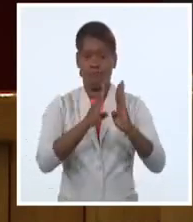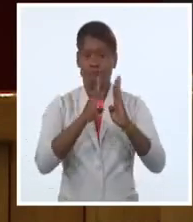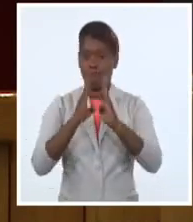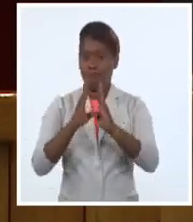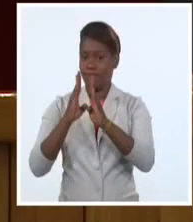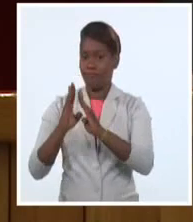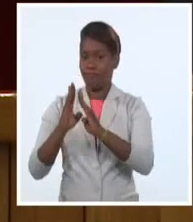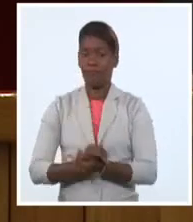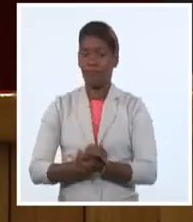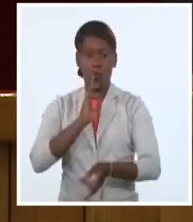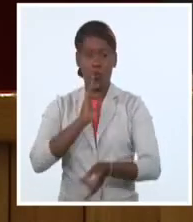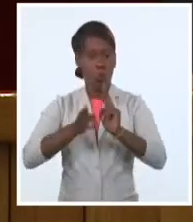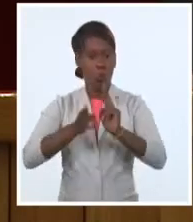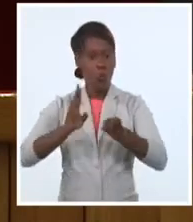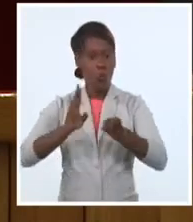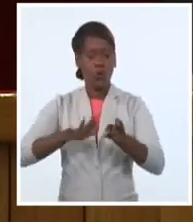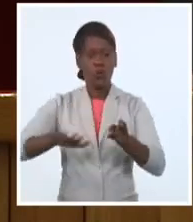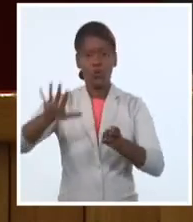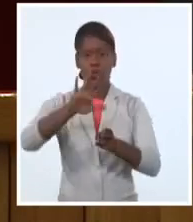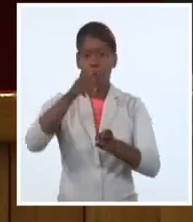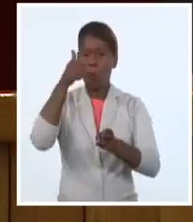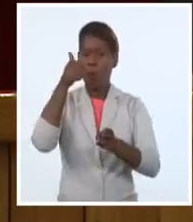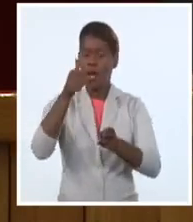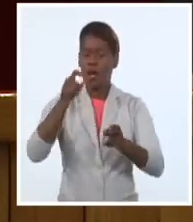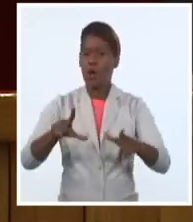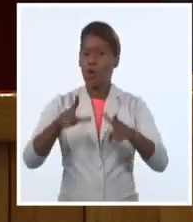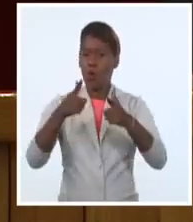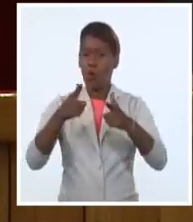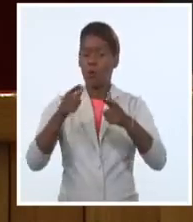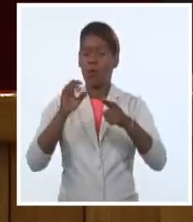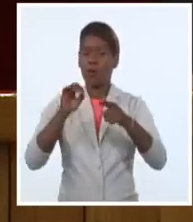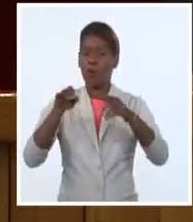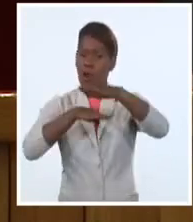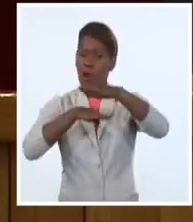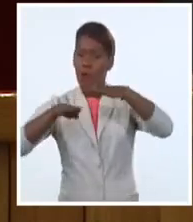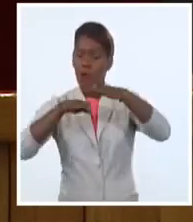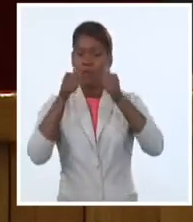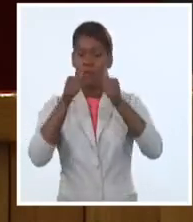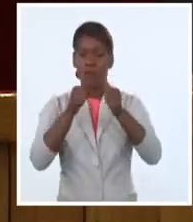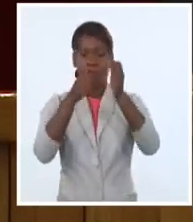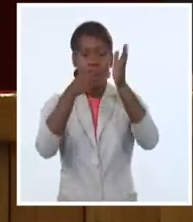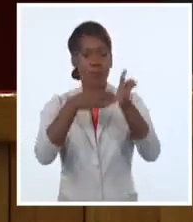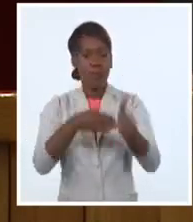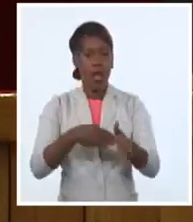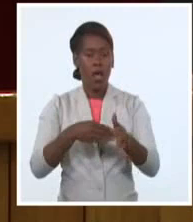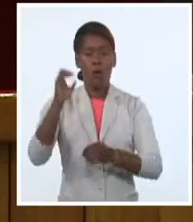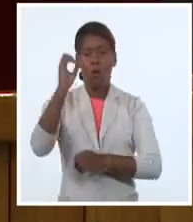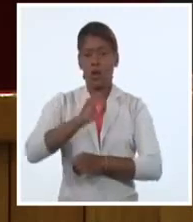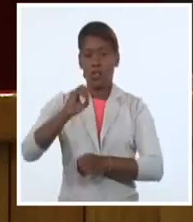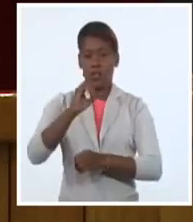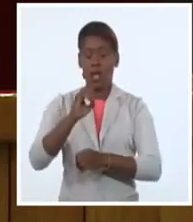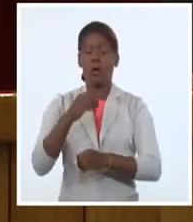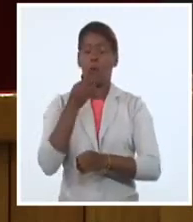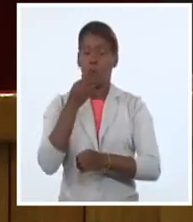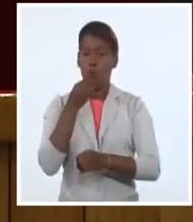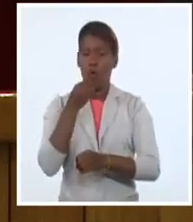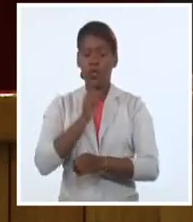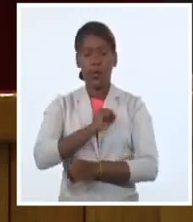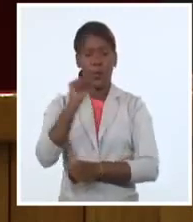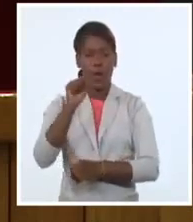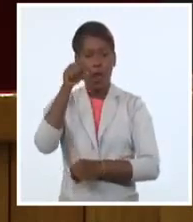torno a un propósito común, la salvaguarda de la nación, puede proponerse las metas más altas en las horas más